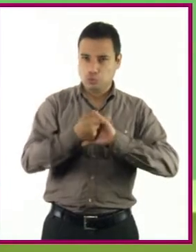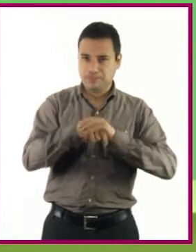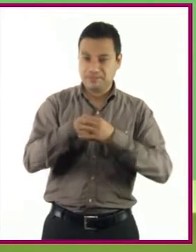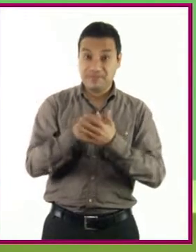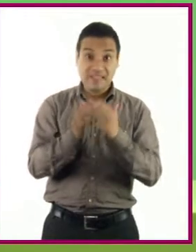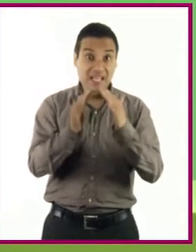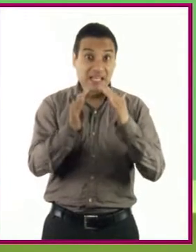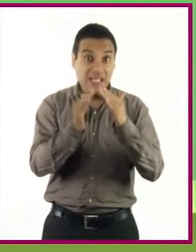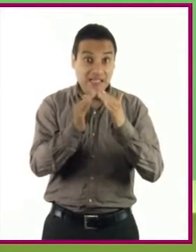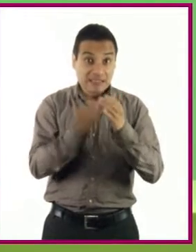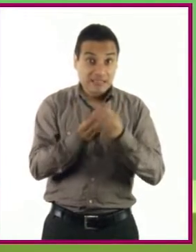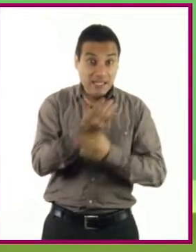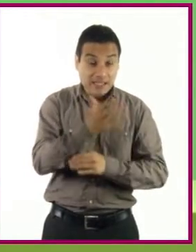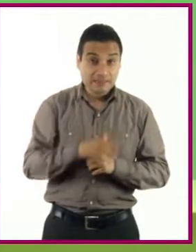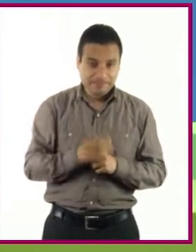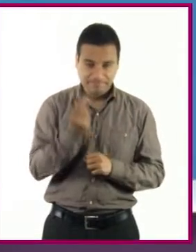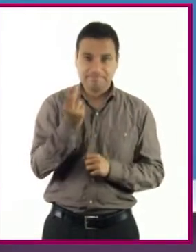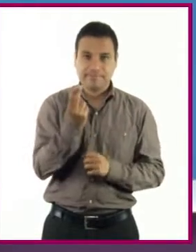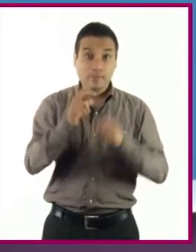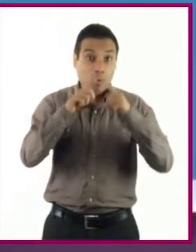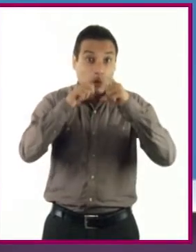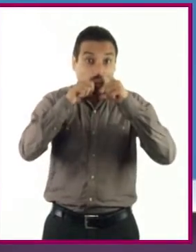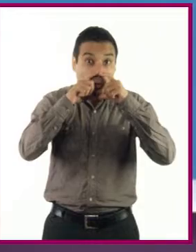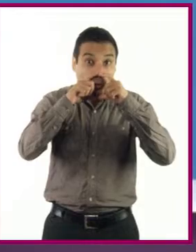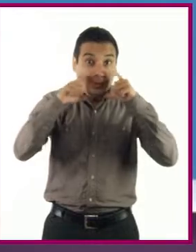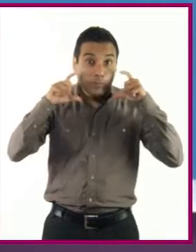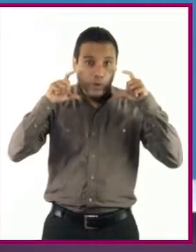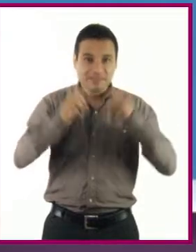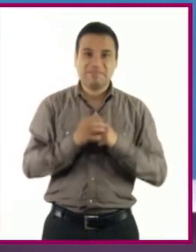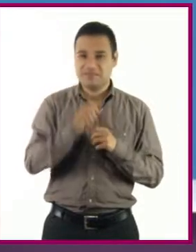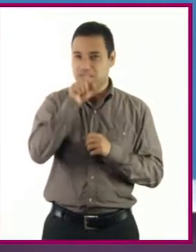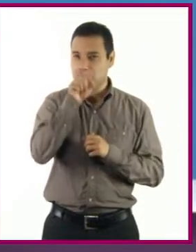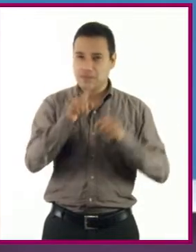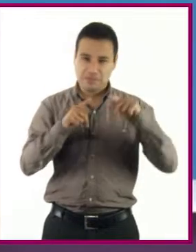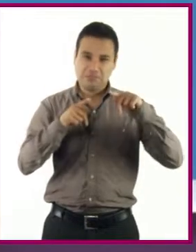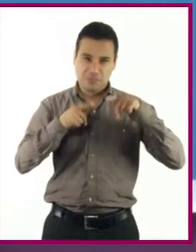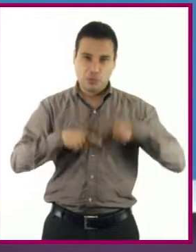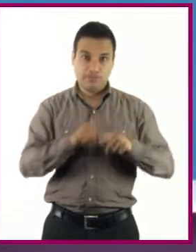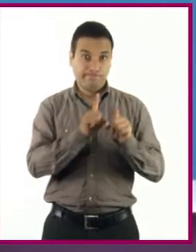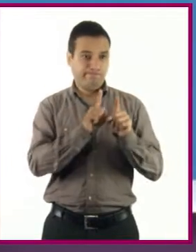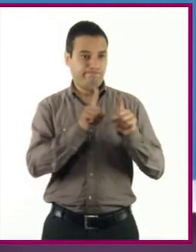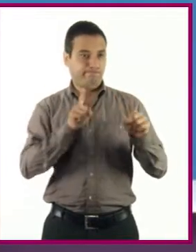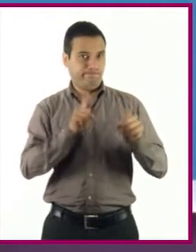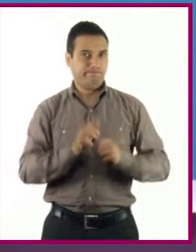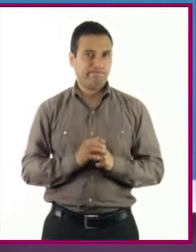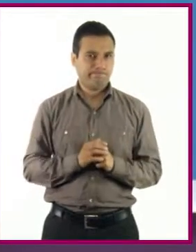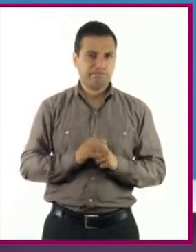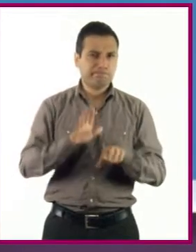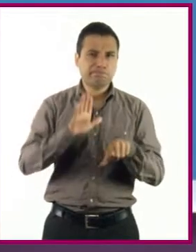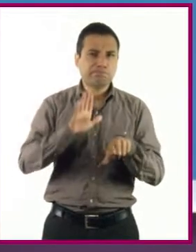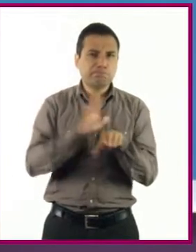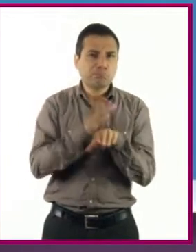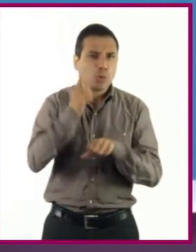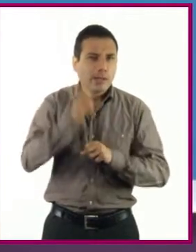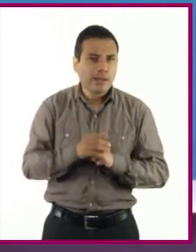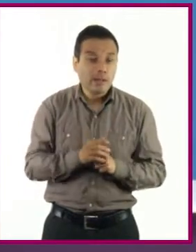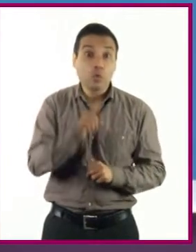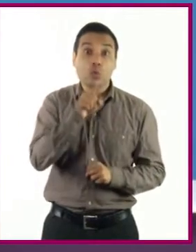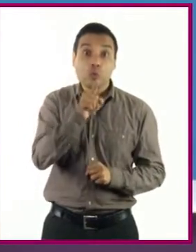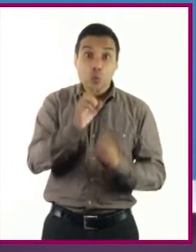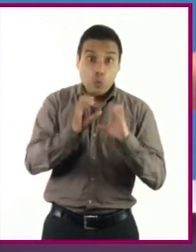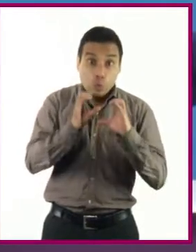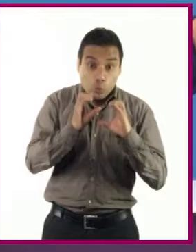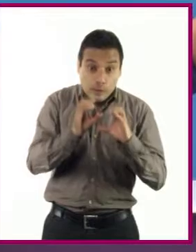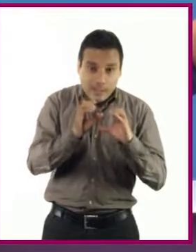casa, no olviden colocar correctamente su cubrebocas y guardar la sana distancia. Porque al cuidarnos a nosotros